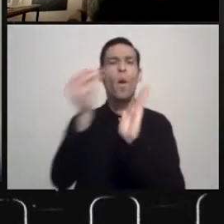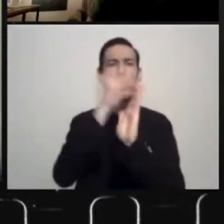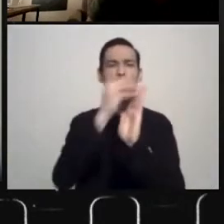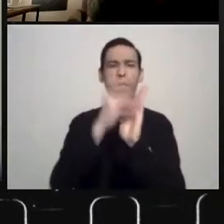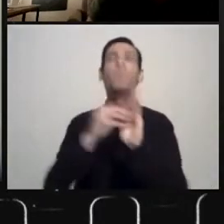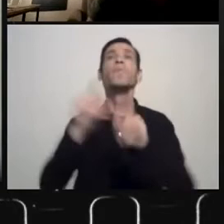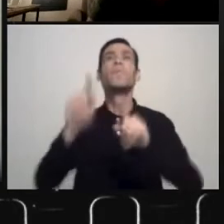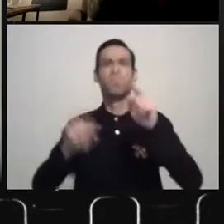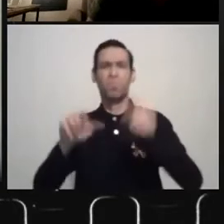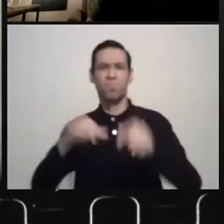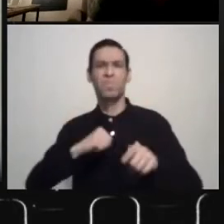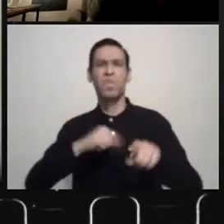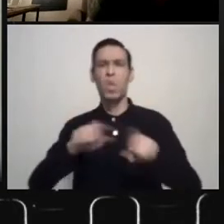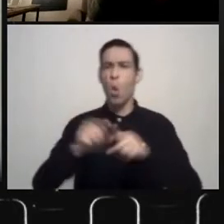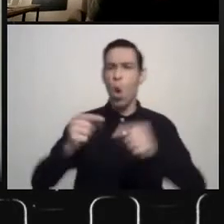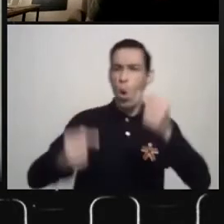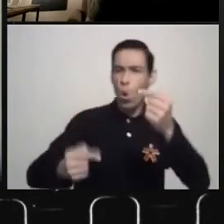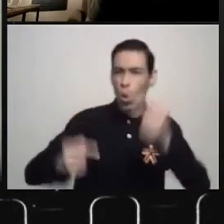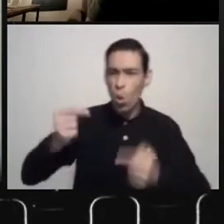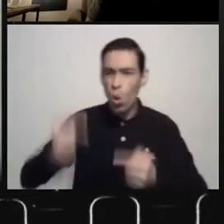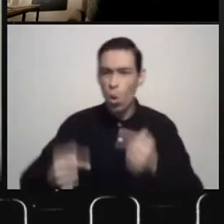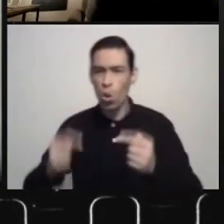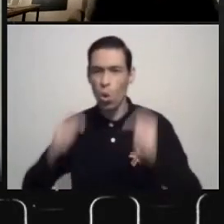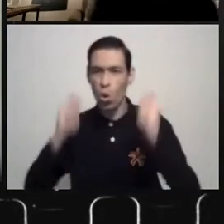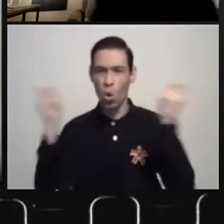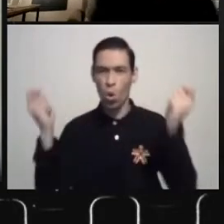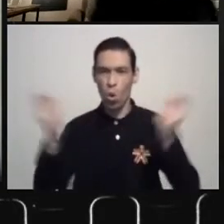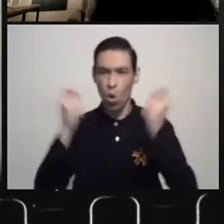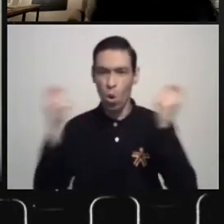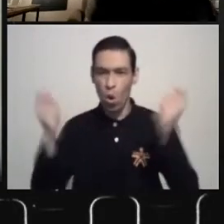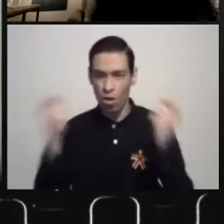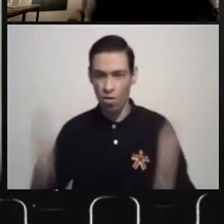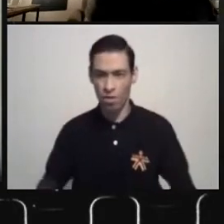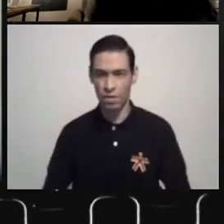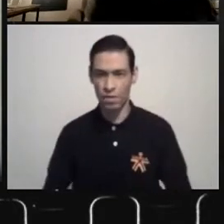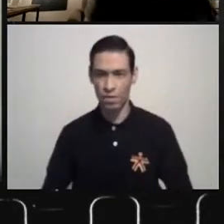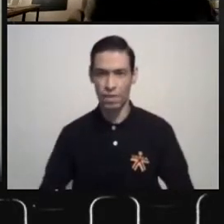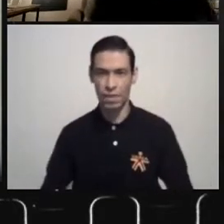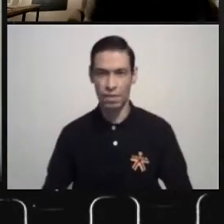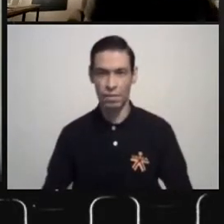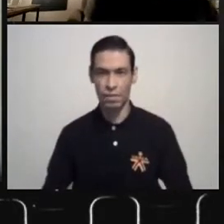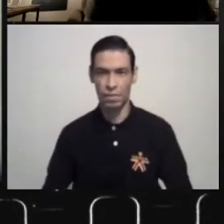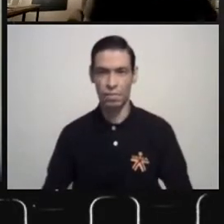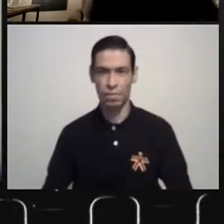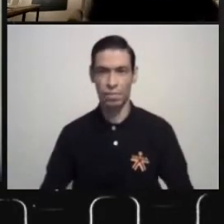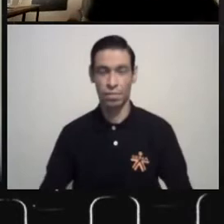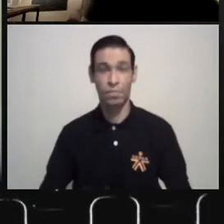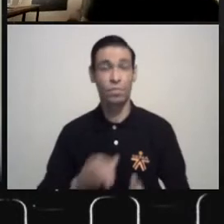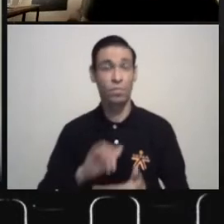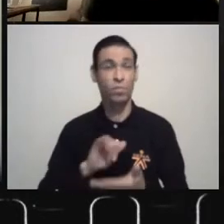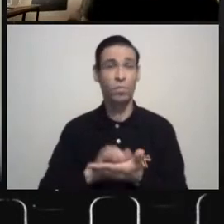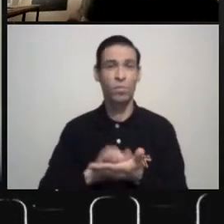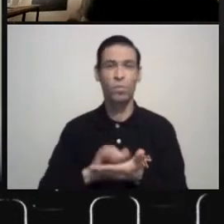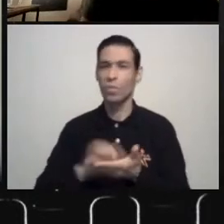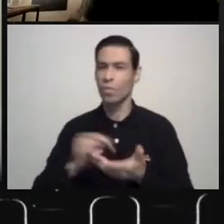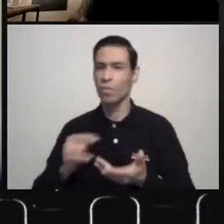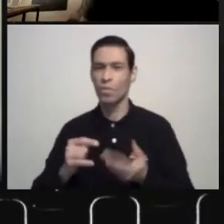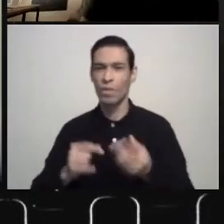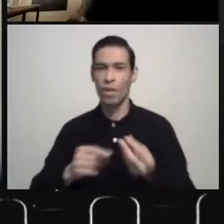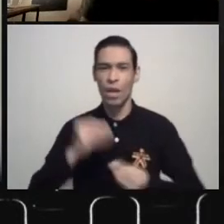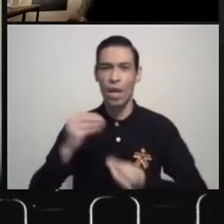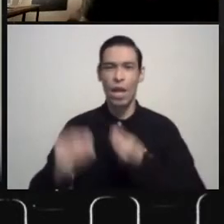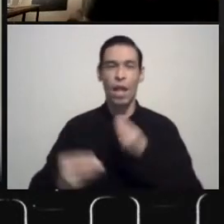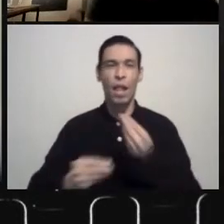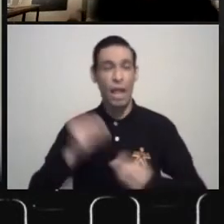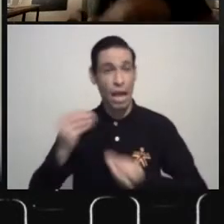hacen festivales donde realmente pues uno puede mostrar sus trabajos. Smart Films, por ejemplo, es algo que ha movido mucho